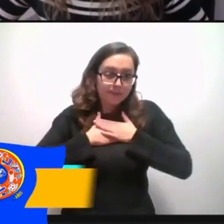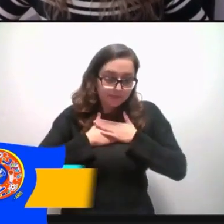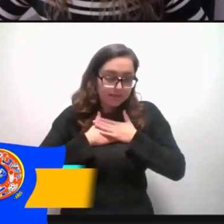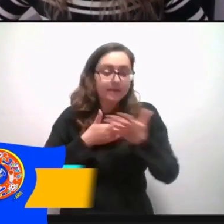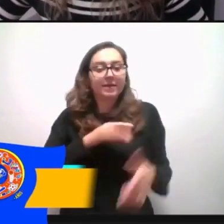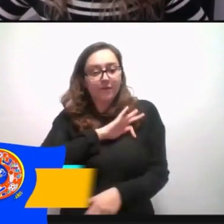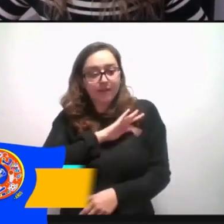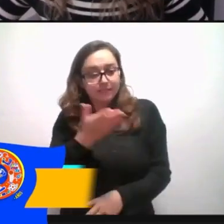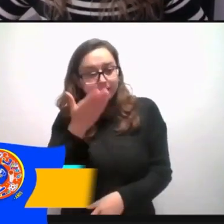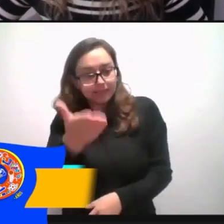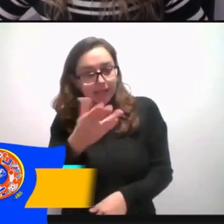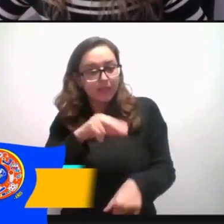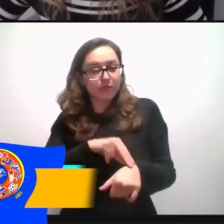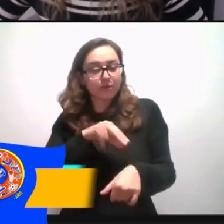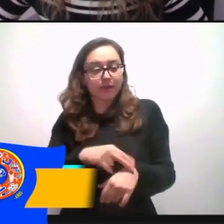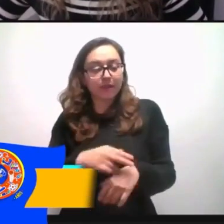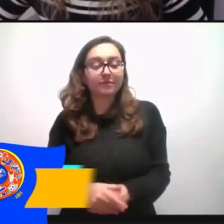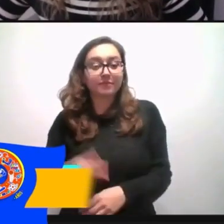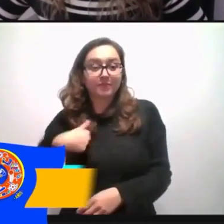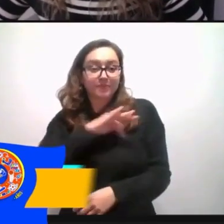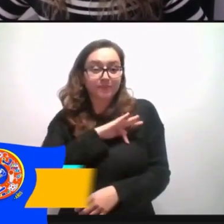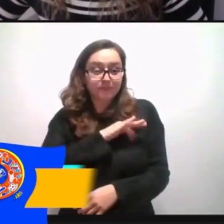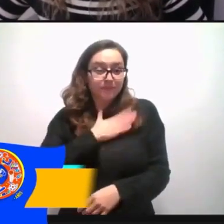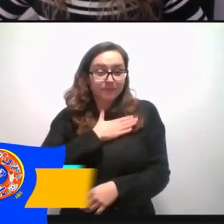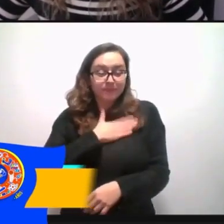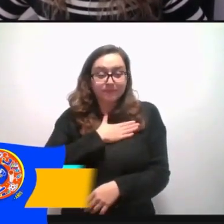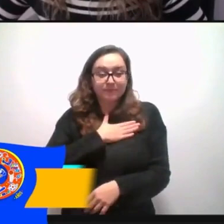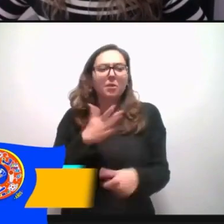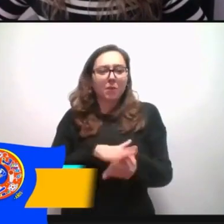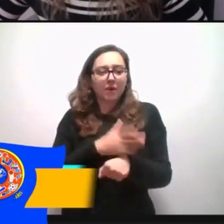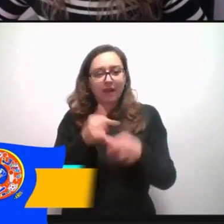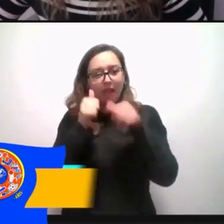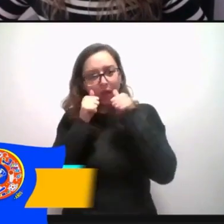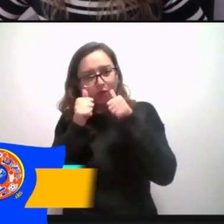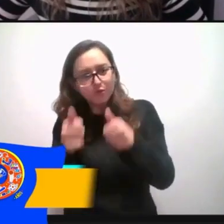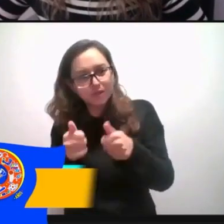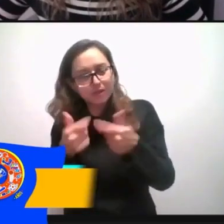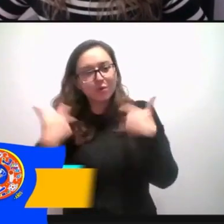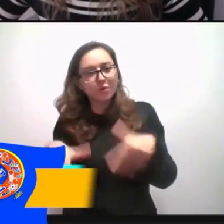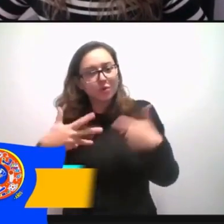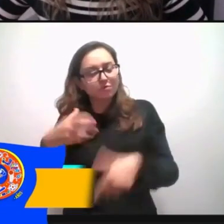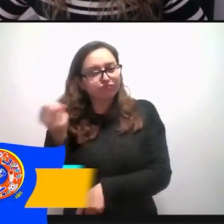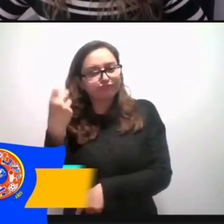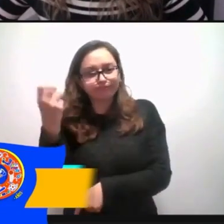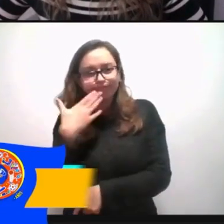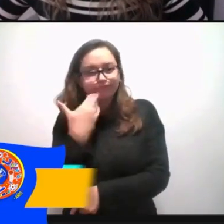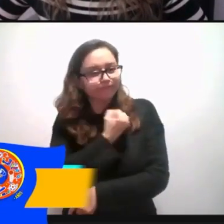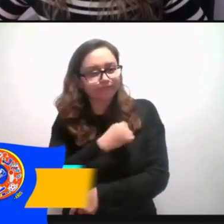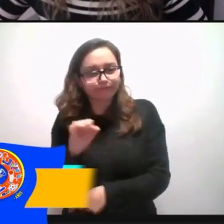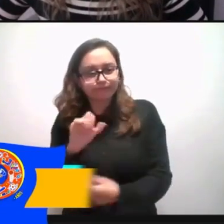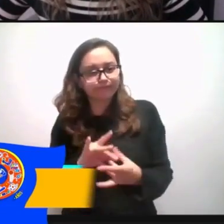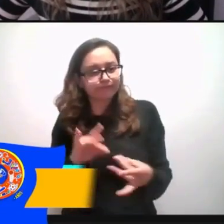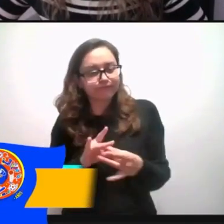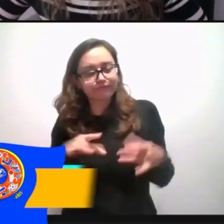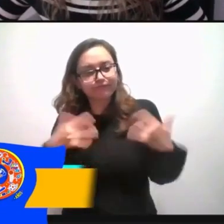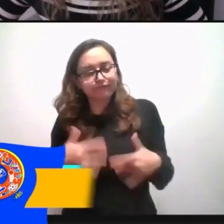Me felicito por haber tenido la oportunidad de escucharla. La felicito a usted por haber hecho esa espléndida presentación que nos dejó,